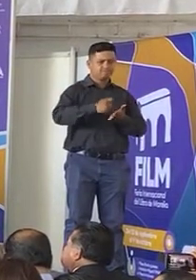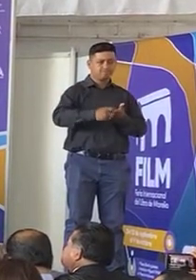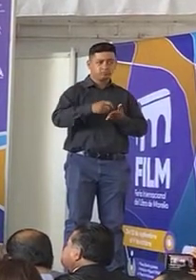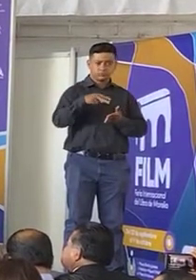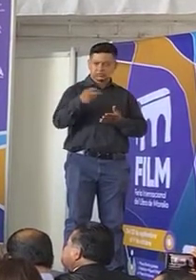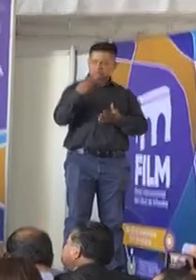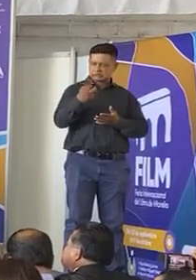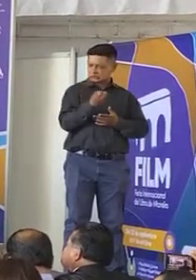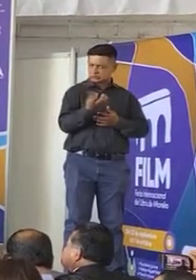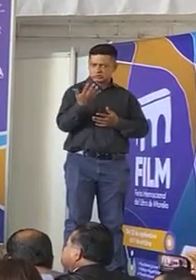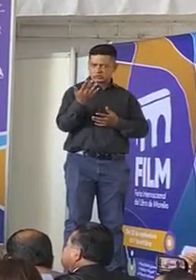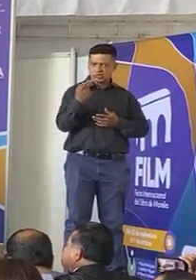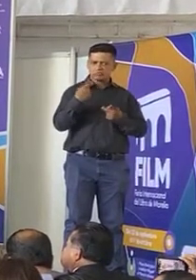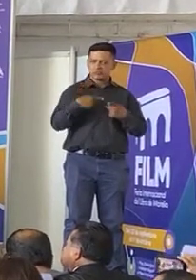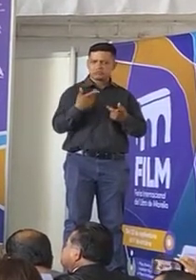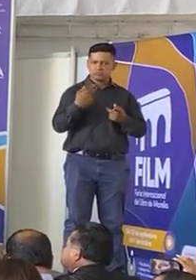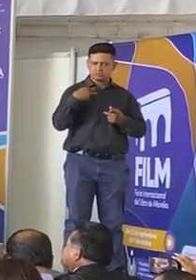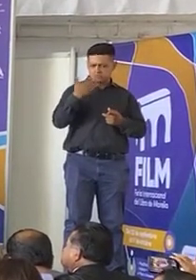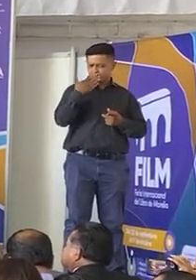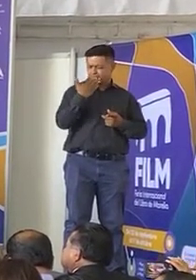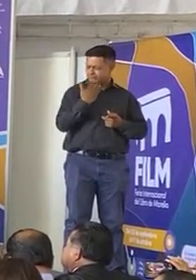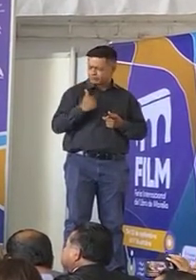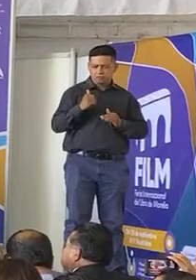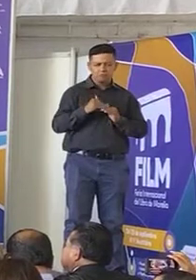que destacaría a